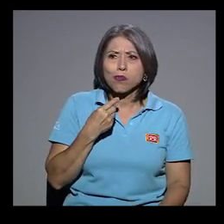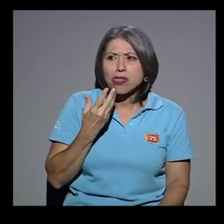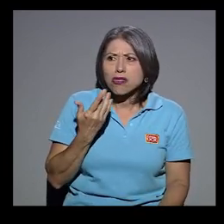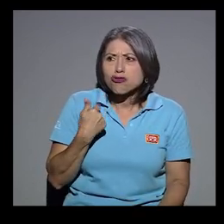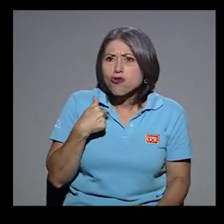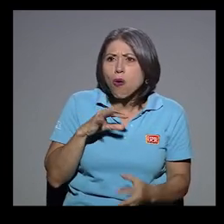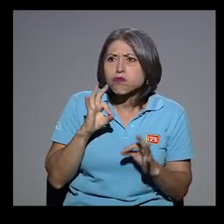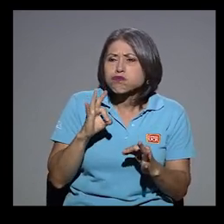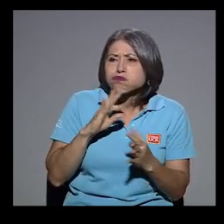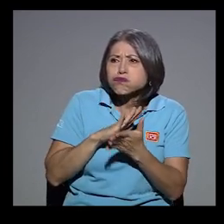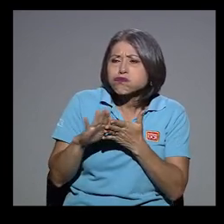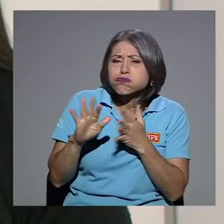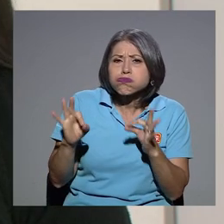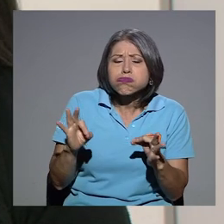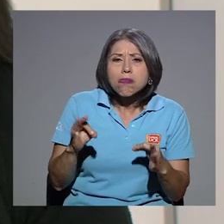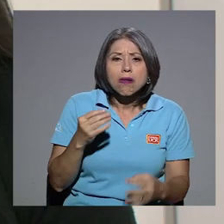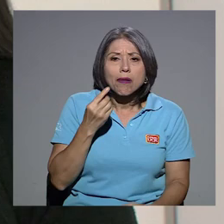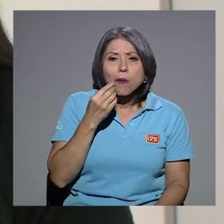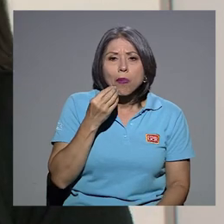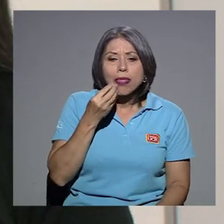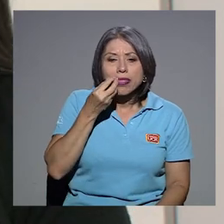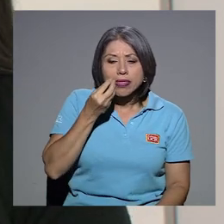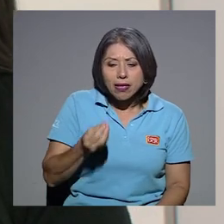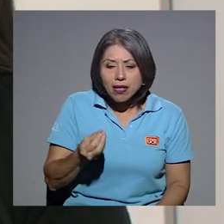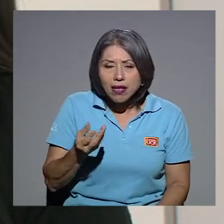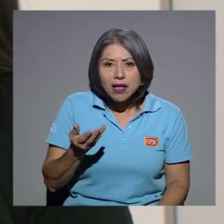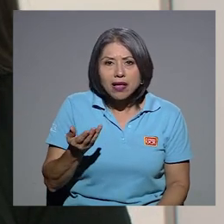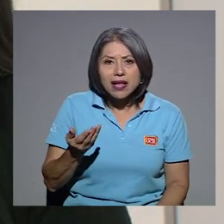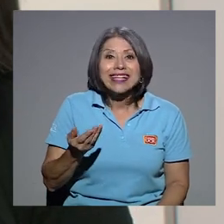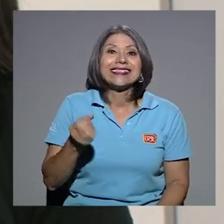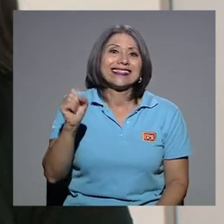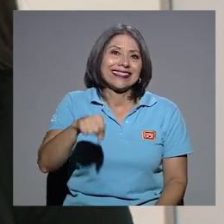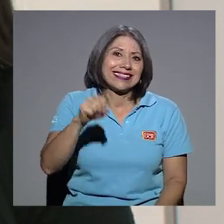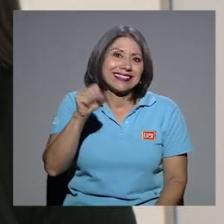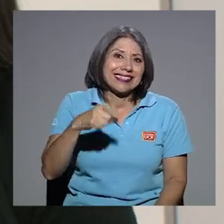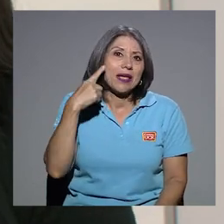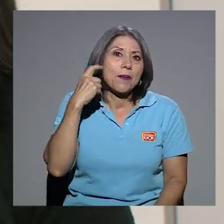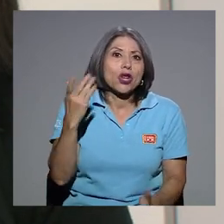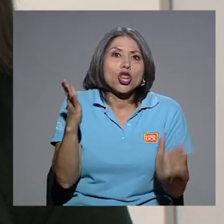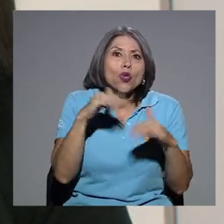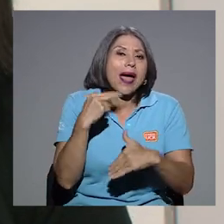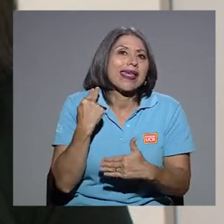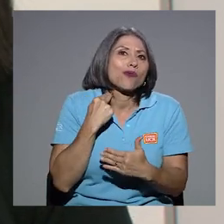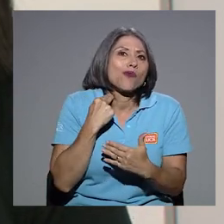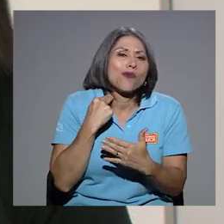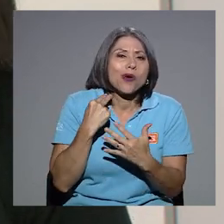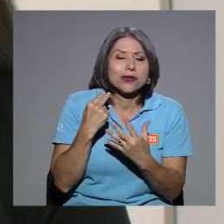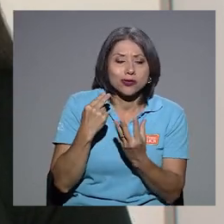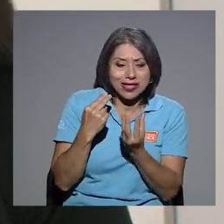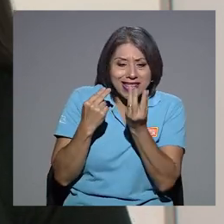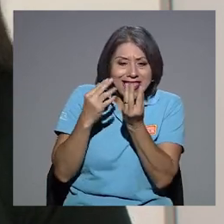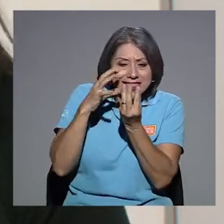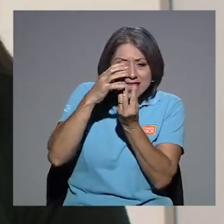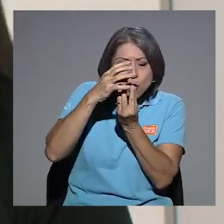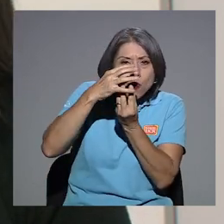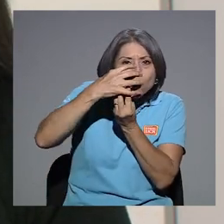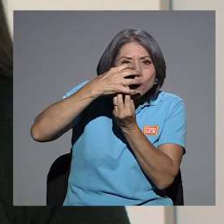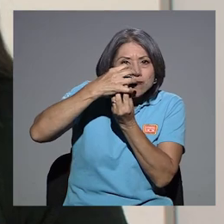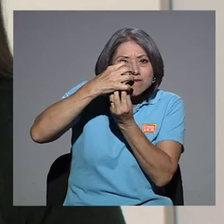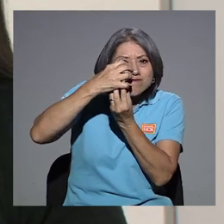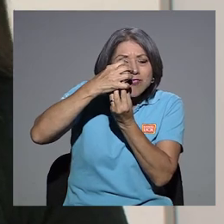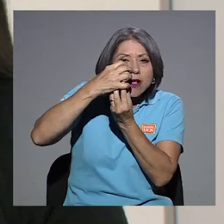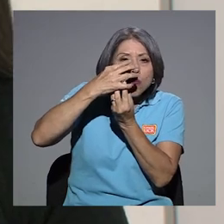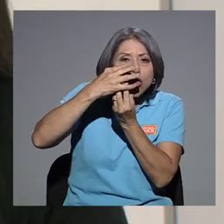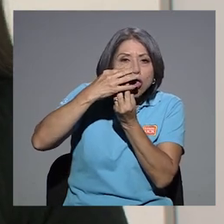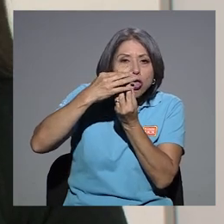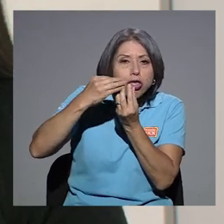y sin caries y sin nada, así. Por supuesto, porque lo que están perdiendo es lo que los agarra, lo que los sostiene. Entonces el diente se cae